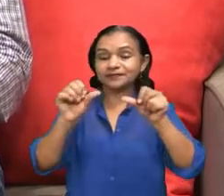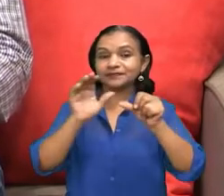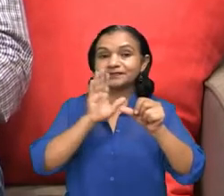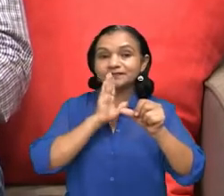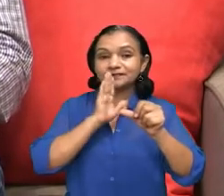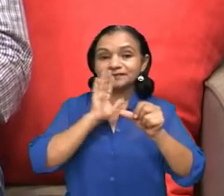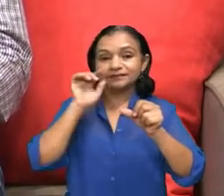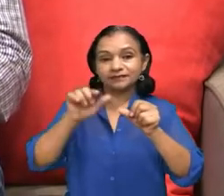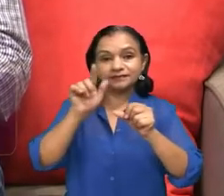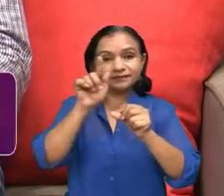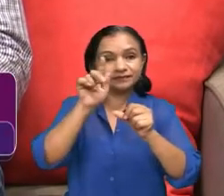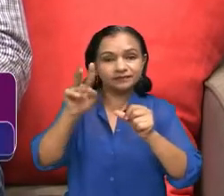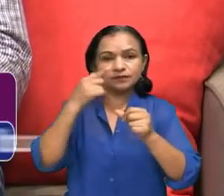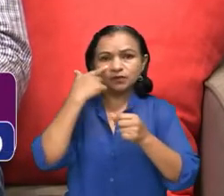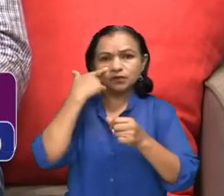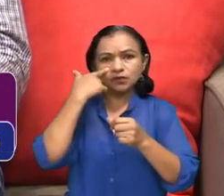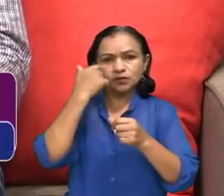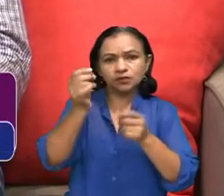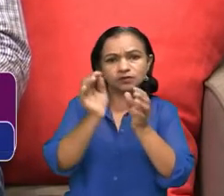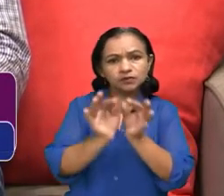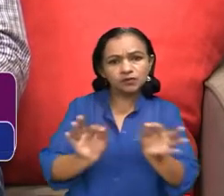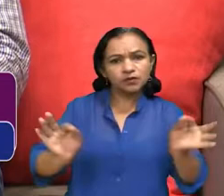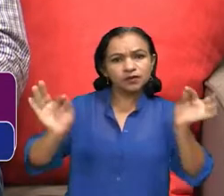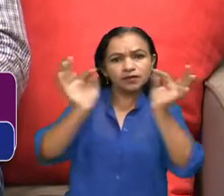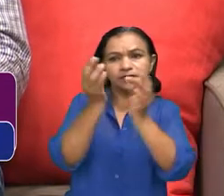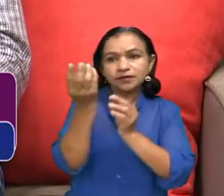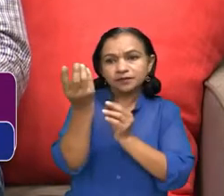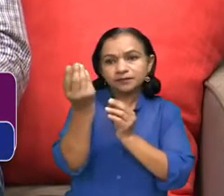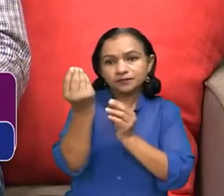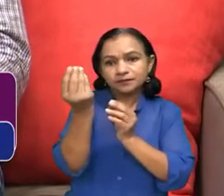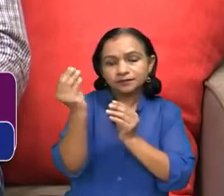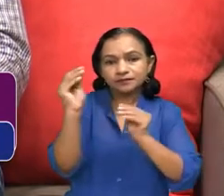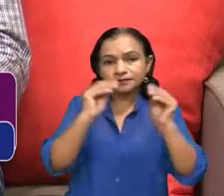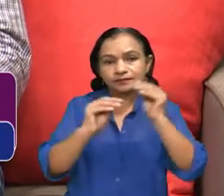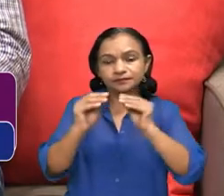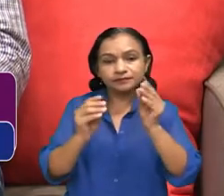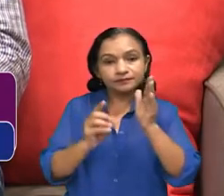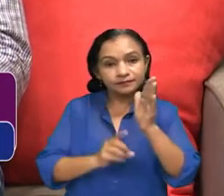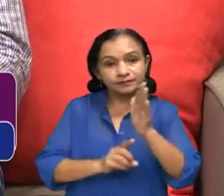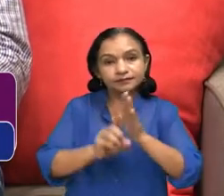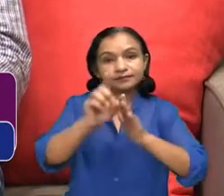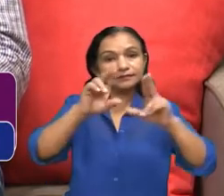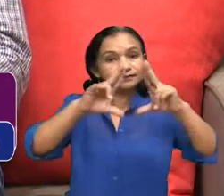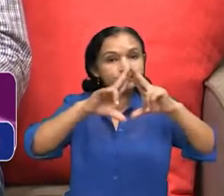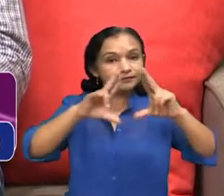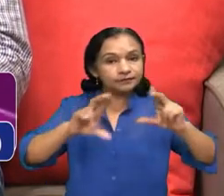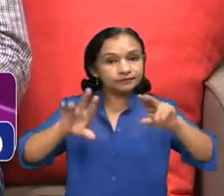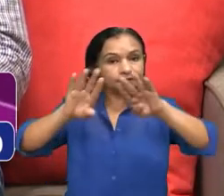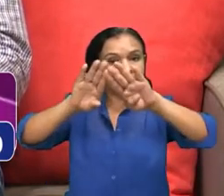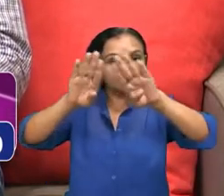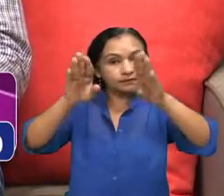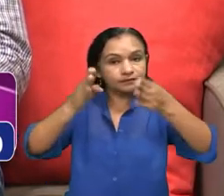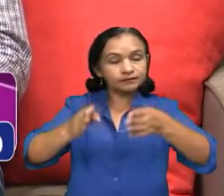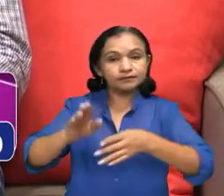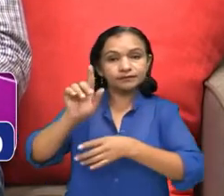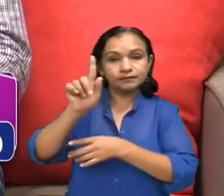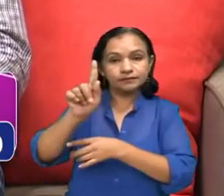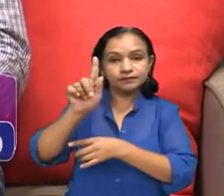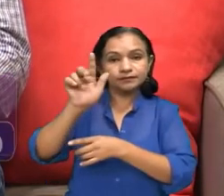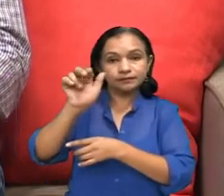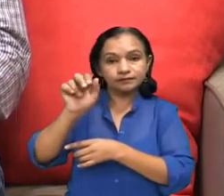Parlamento. Continuamos conociendo la importancia de la economía creativa para el desarrollo de Nicaragua. Con nosotros la compañera Tania González, quien